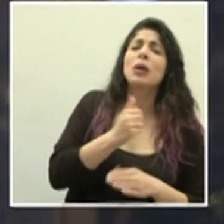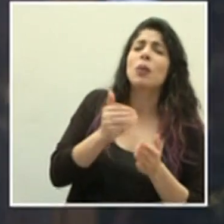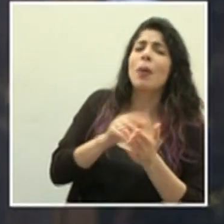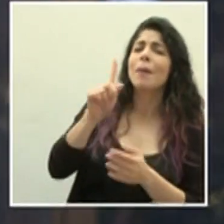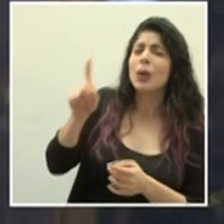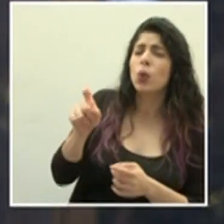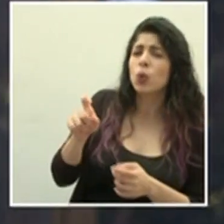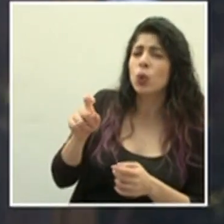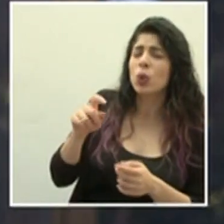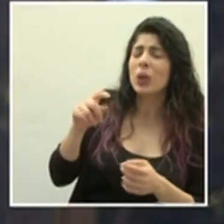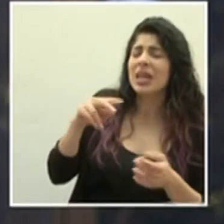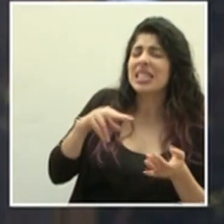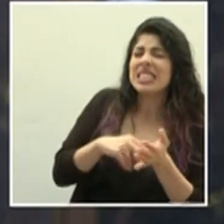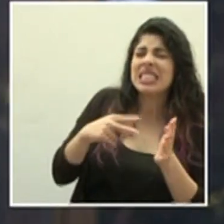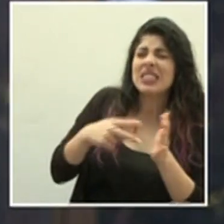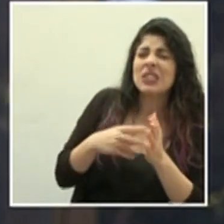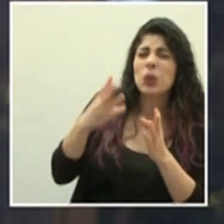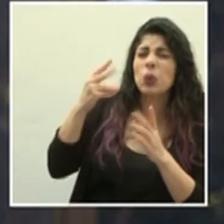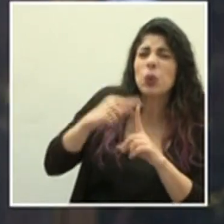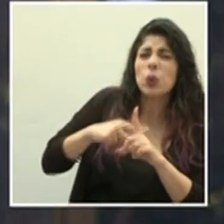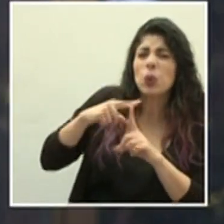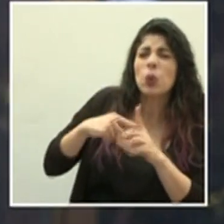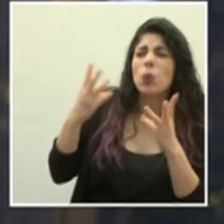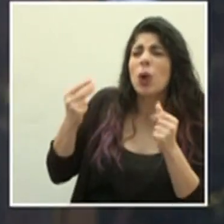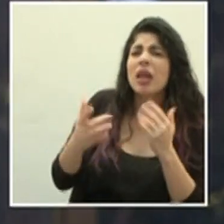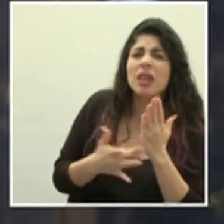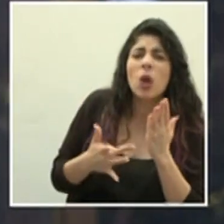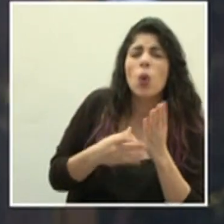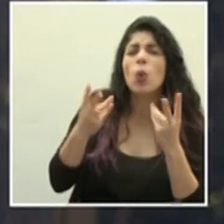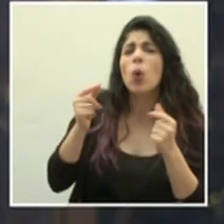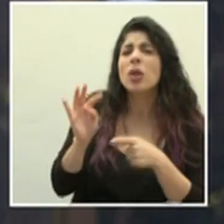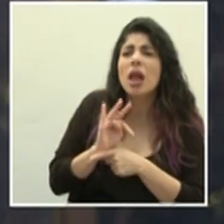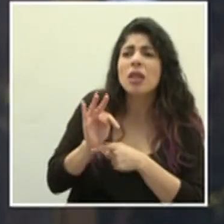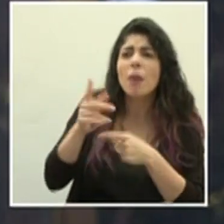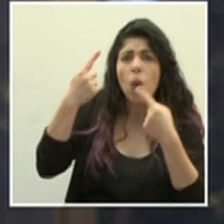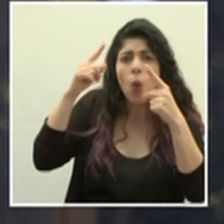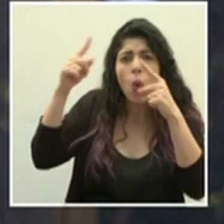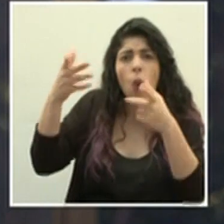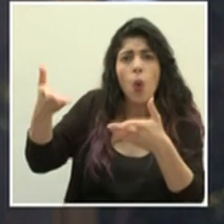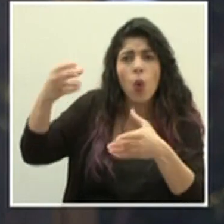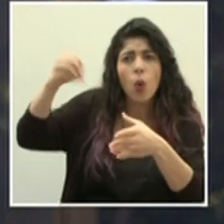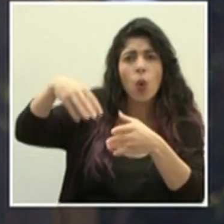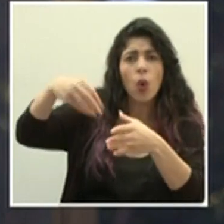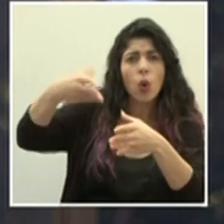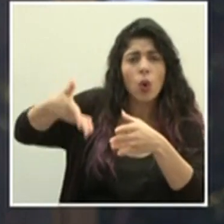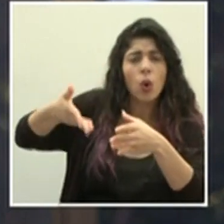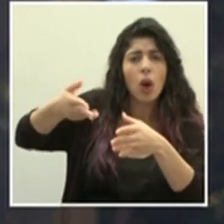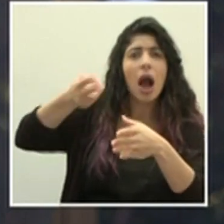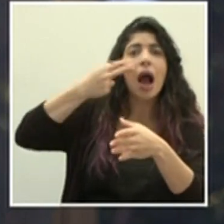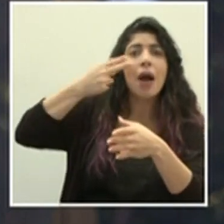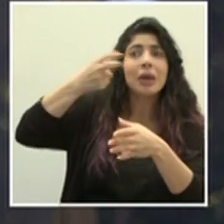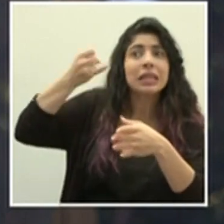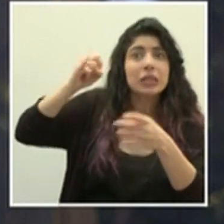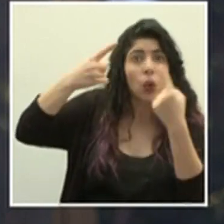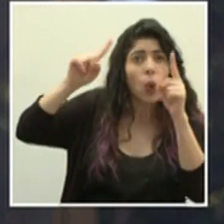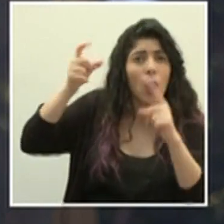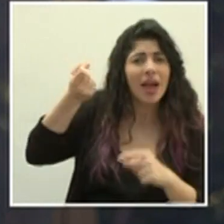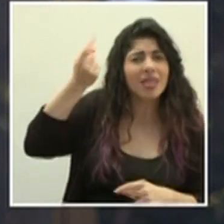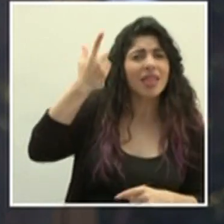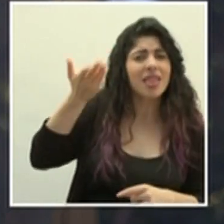repregunta, sí. O sea, ¿qué alcance, qué tecnología, qué tratamientos han logrado con el reservorio para ver si logramos